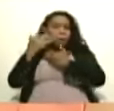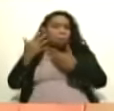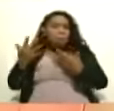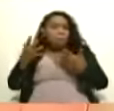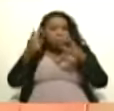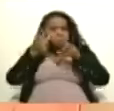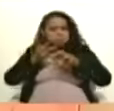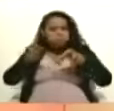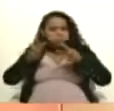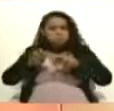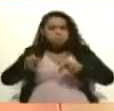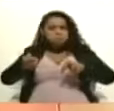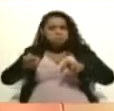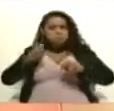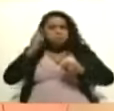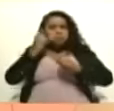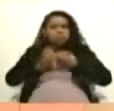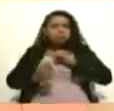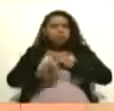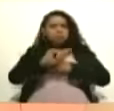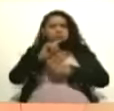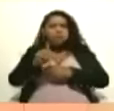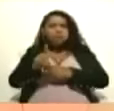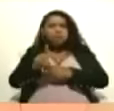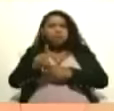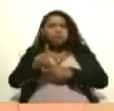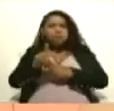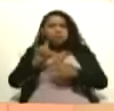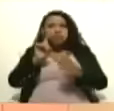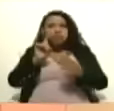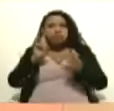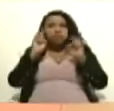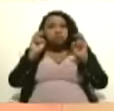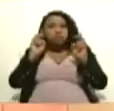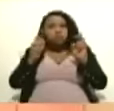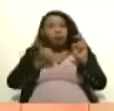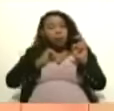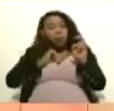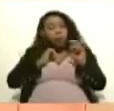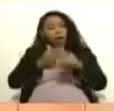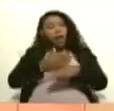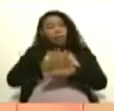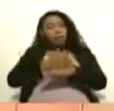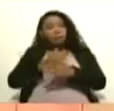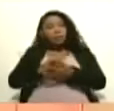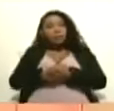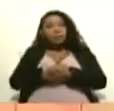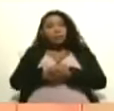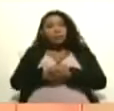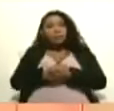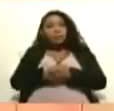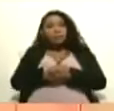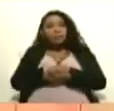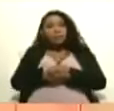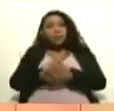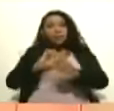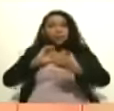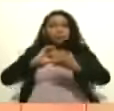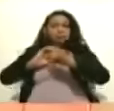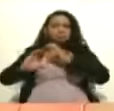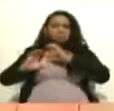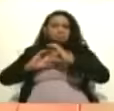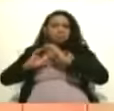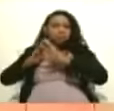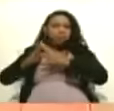investigación y la última pregunta está relacionada Hay que aprovechar está relacionada con eh las conversaciones con